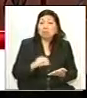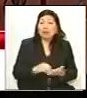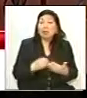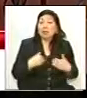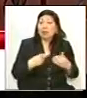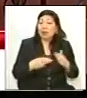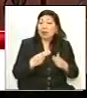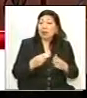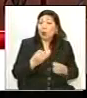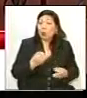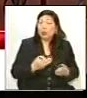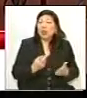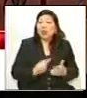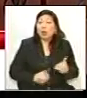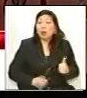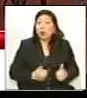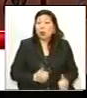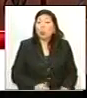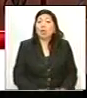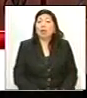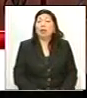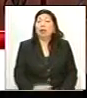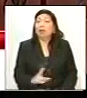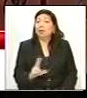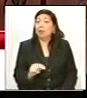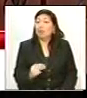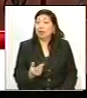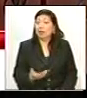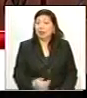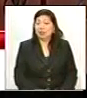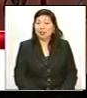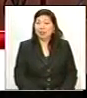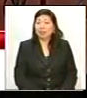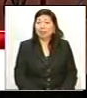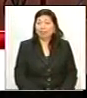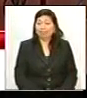nivel de justificación y quiénes y cuáles no es, ¿no? Entonces,